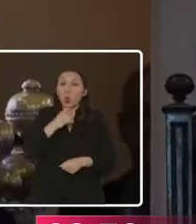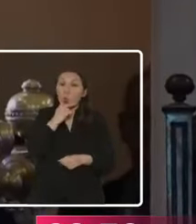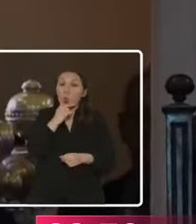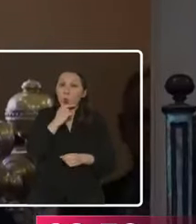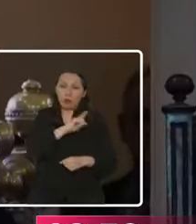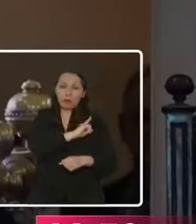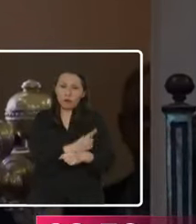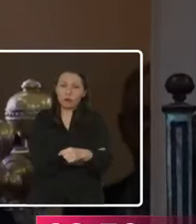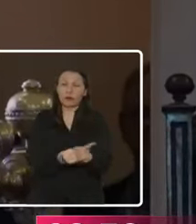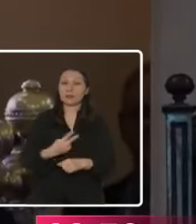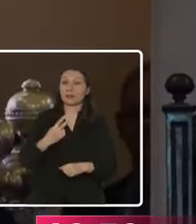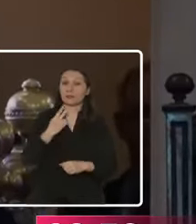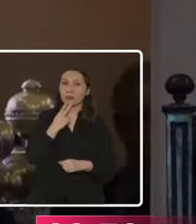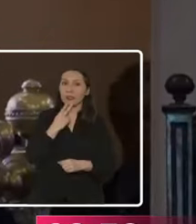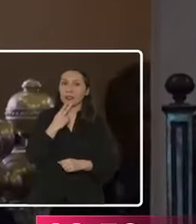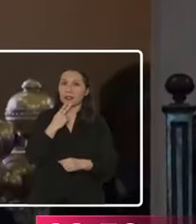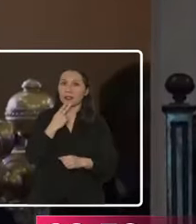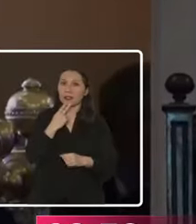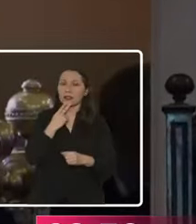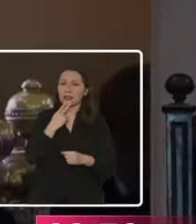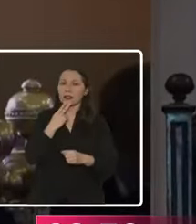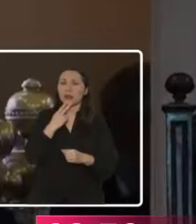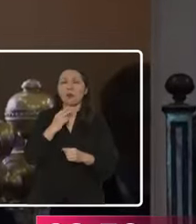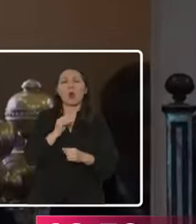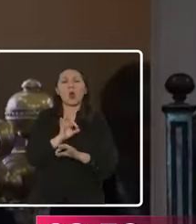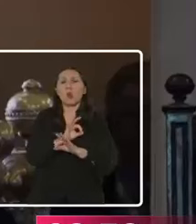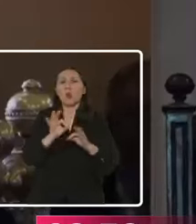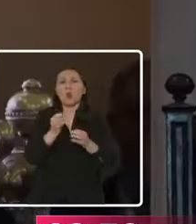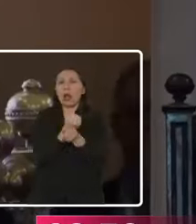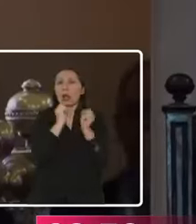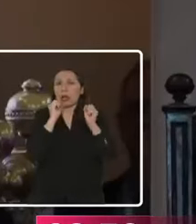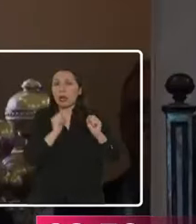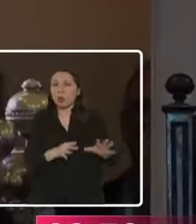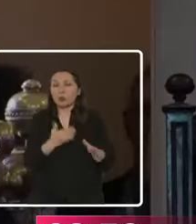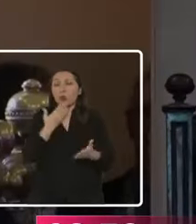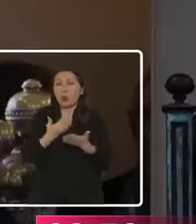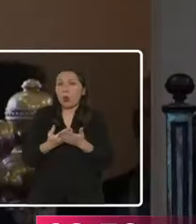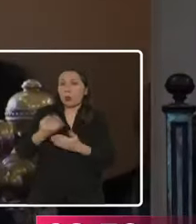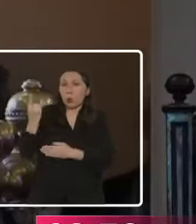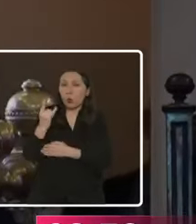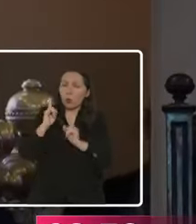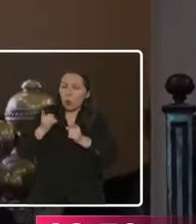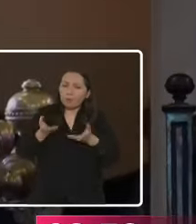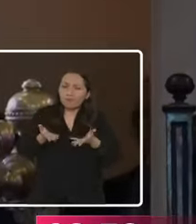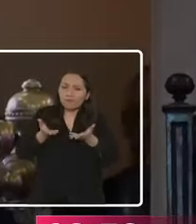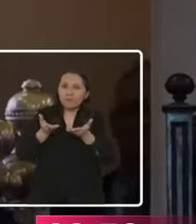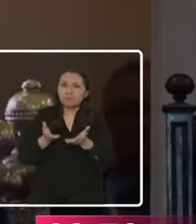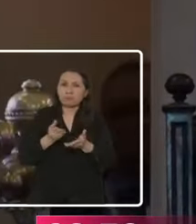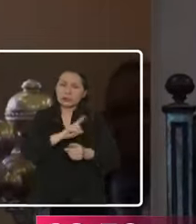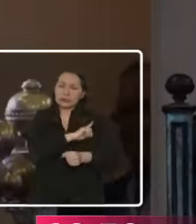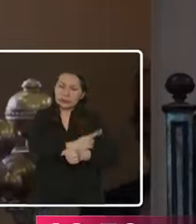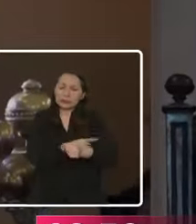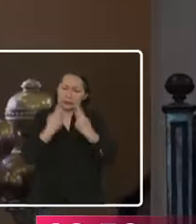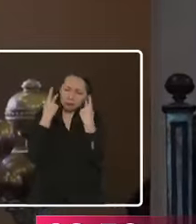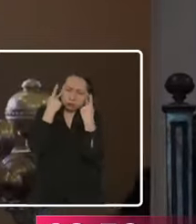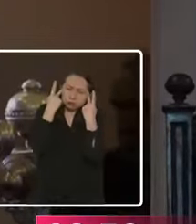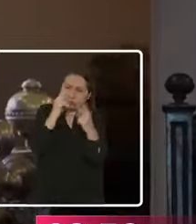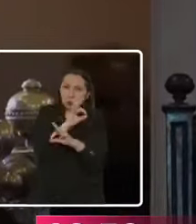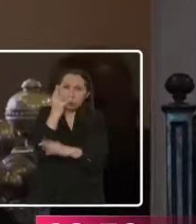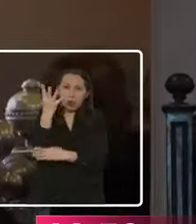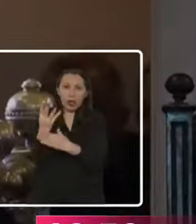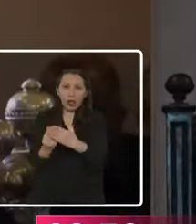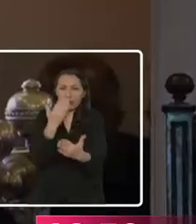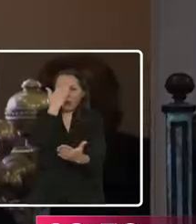fuerza vital, ese negarse a bajar los brazos ante alguna emergencia, ese coraje inextinguible